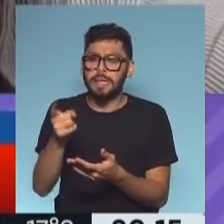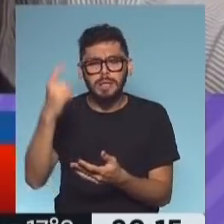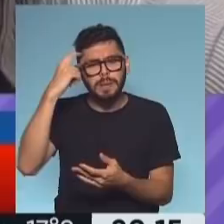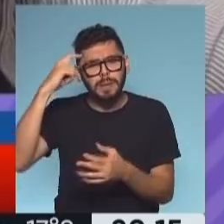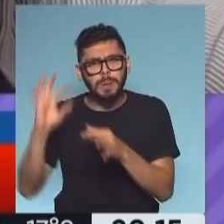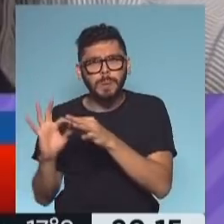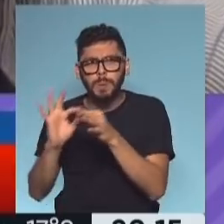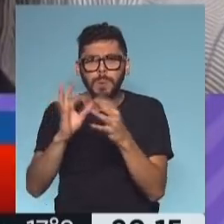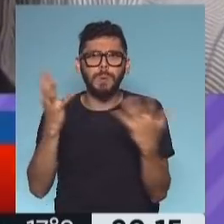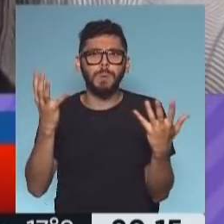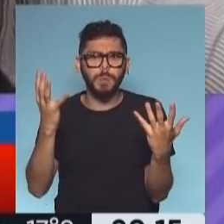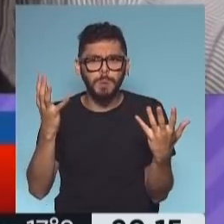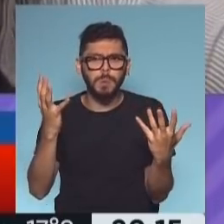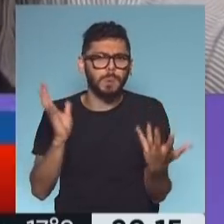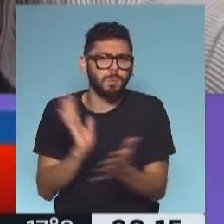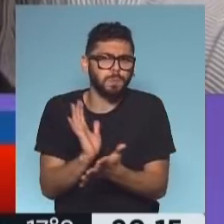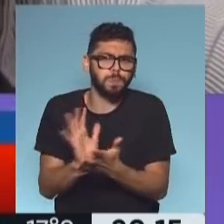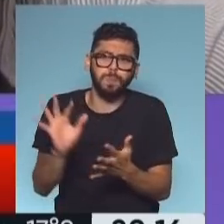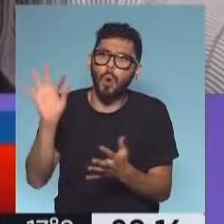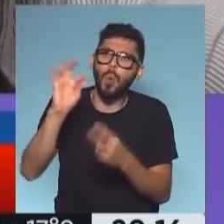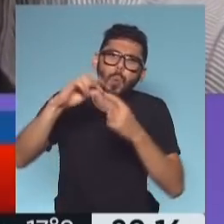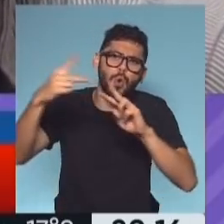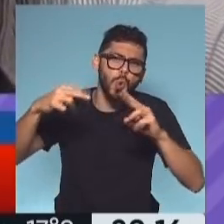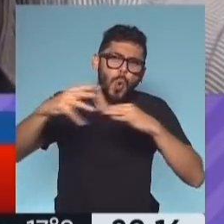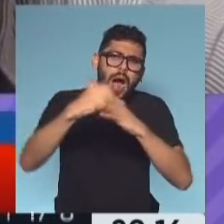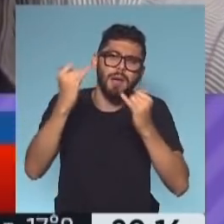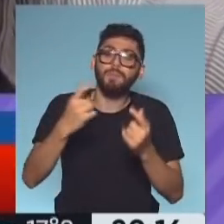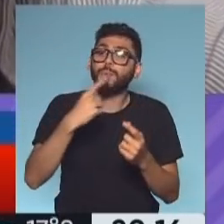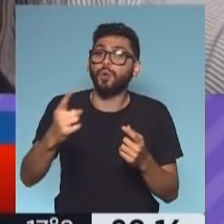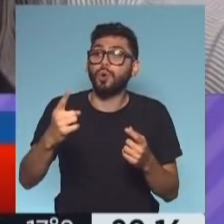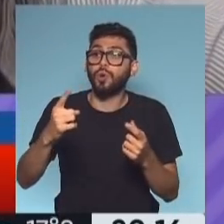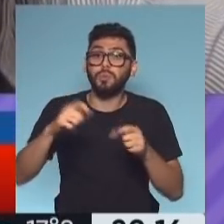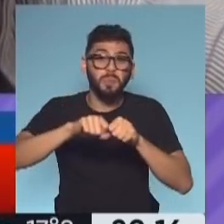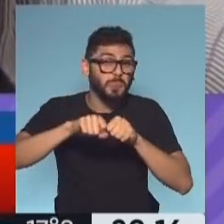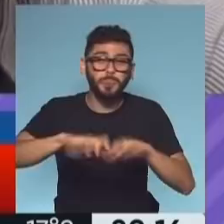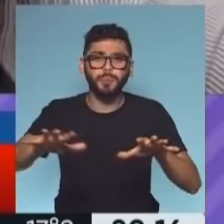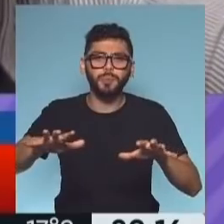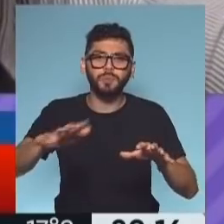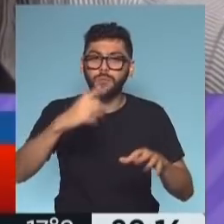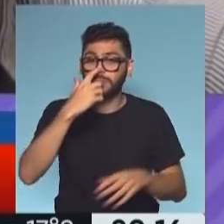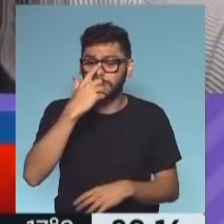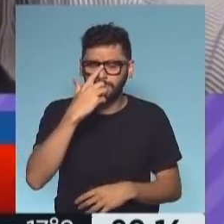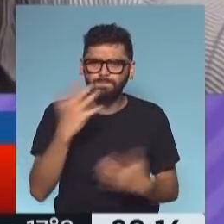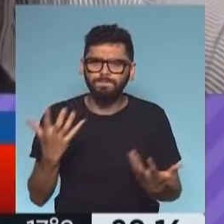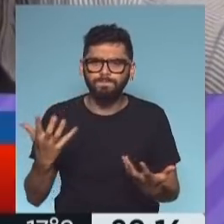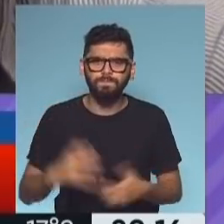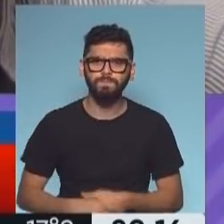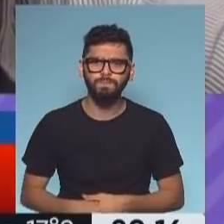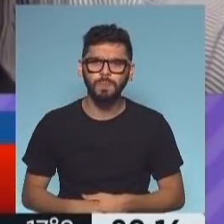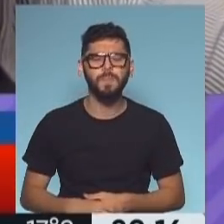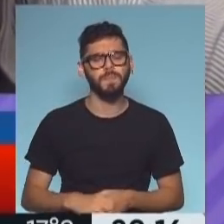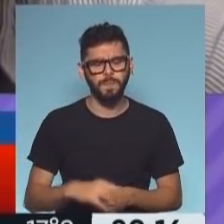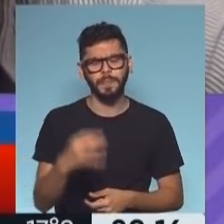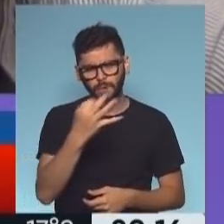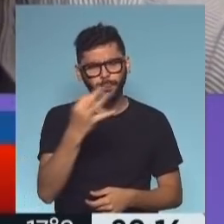cuando están circulando, lamentablemente, ¿no? Pero cuando se corran esas nuevas cepas. ¿O variantes? No, tal cual,